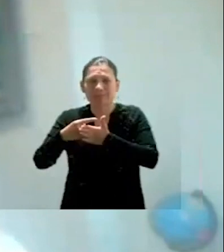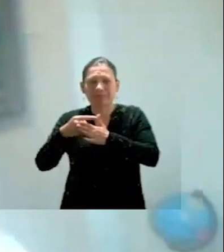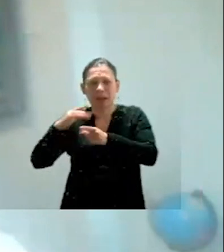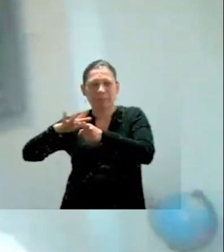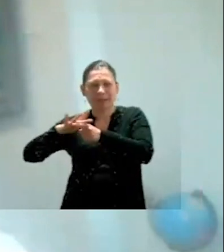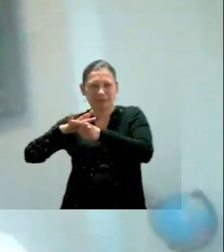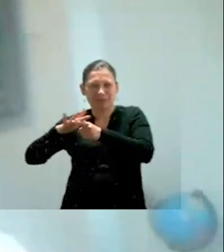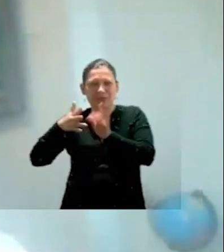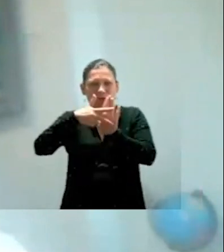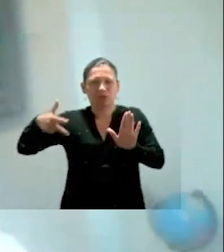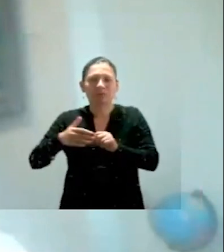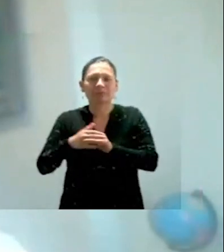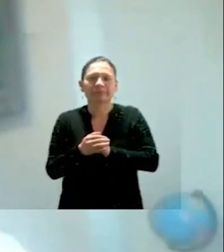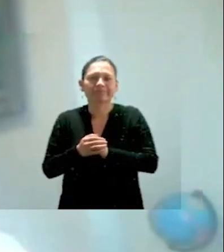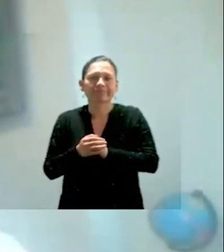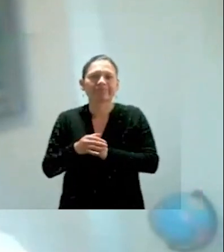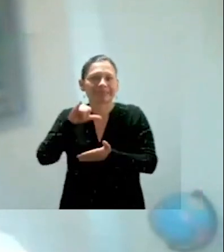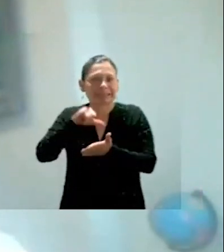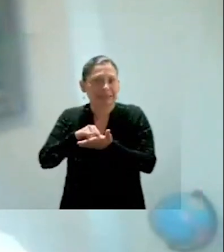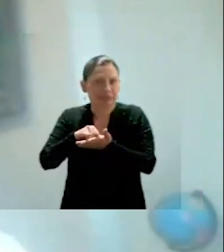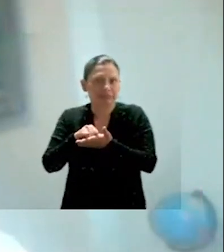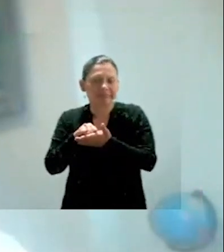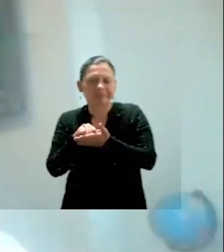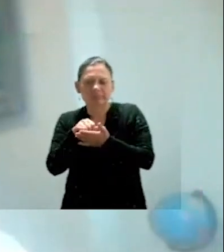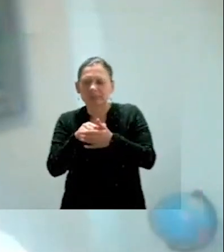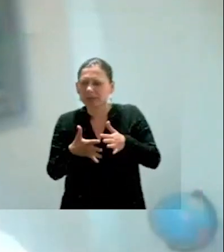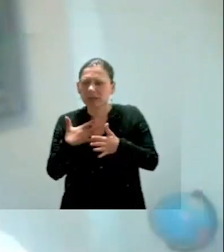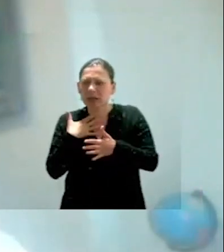grandes desarrollos y evoluciones de la Corte Constitucional en materia